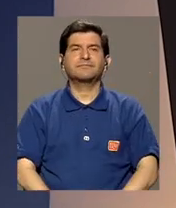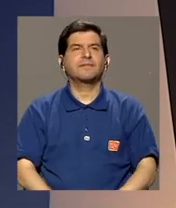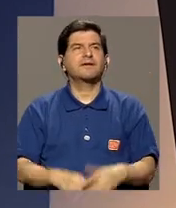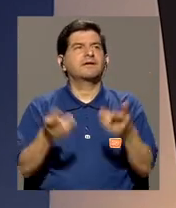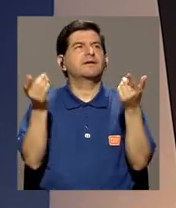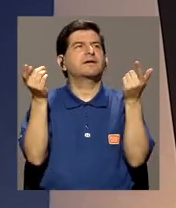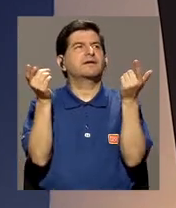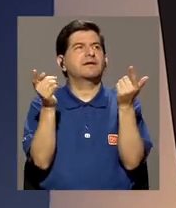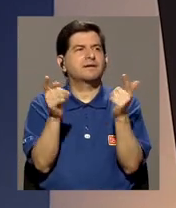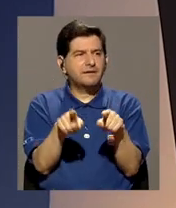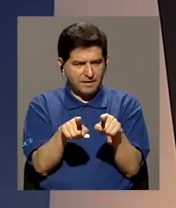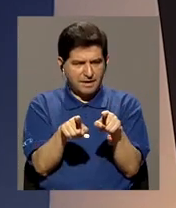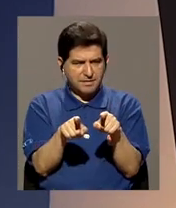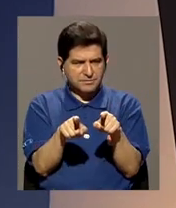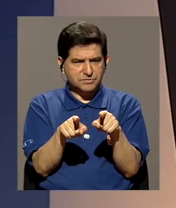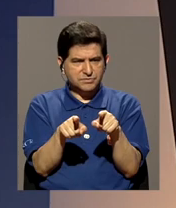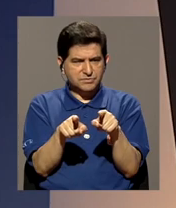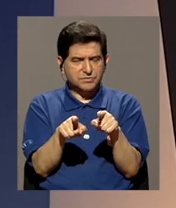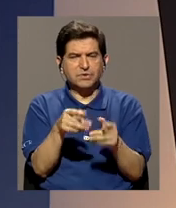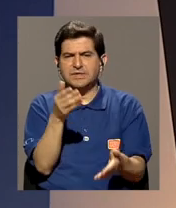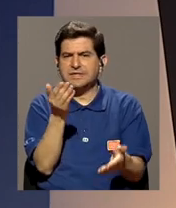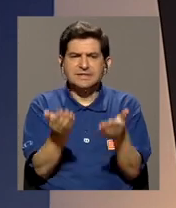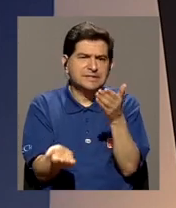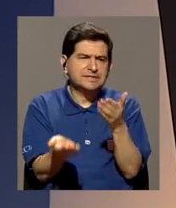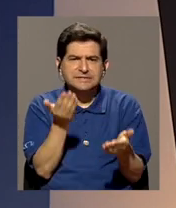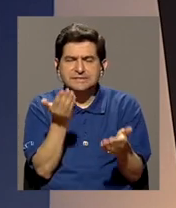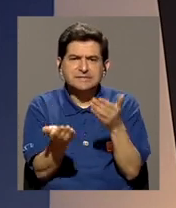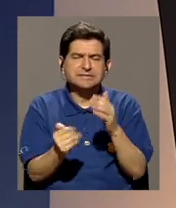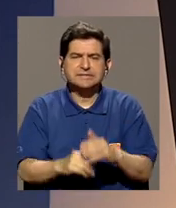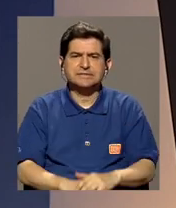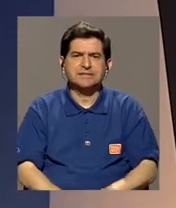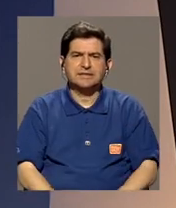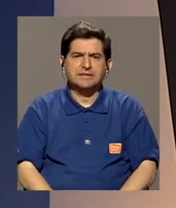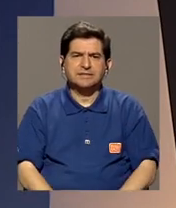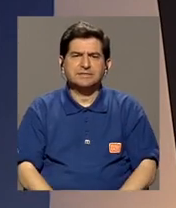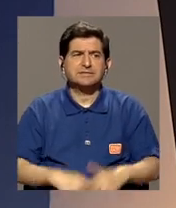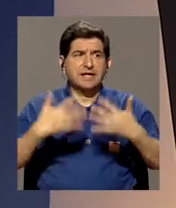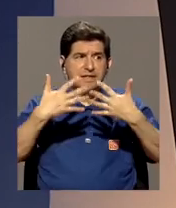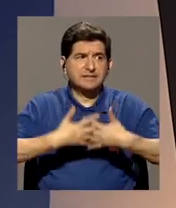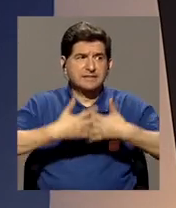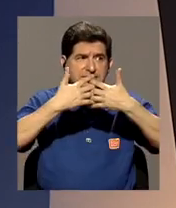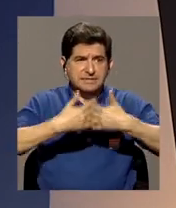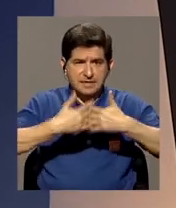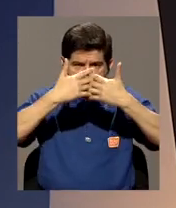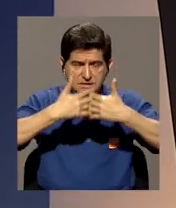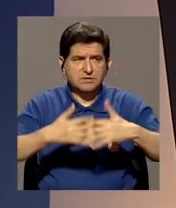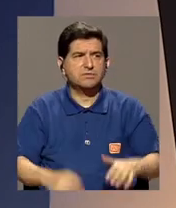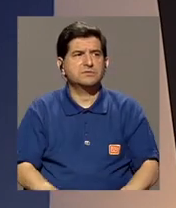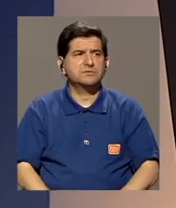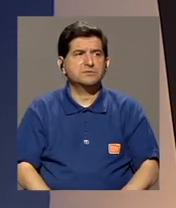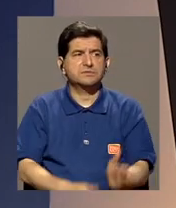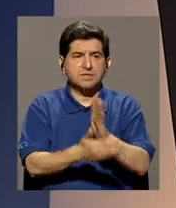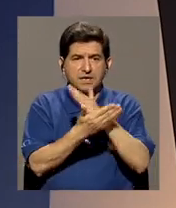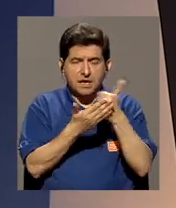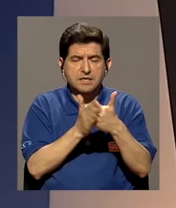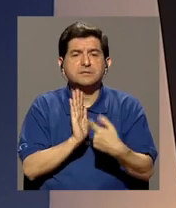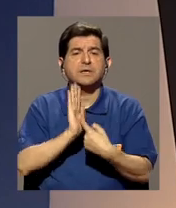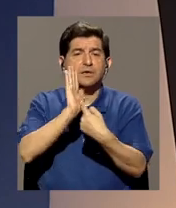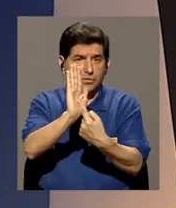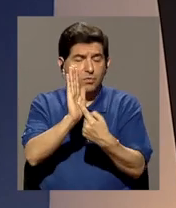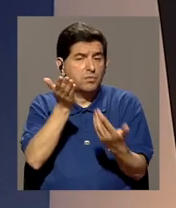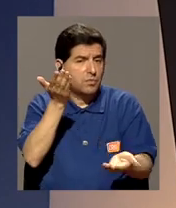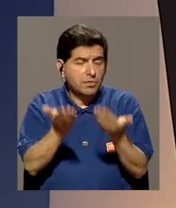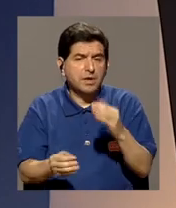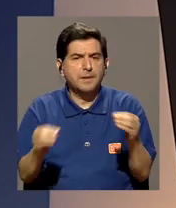caso en el caso de industrias nos hacemos algunas que nos han revelado por